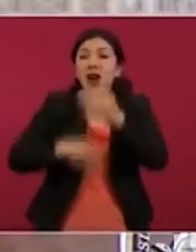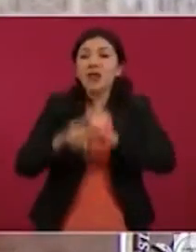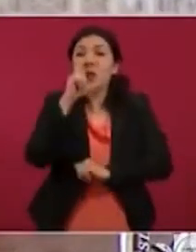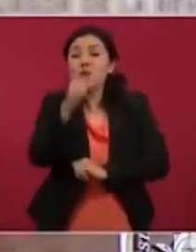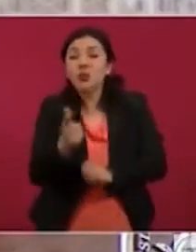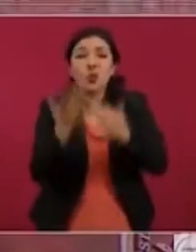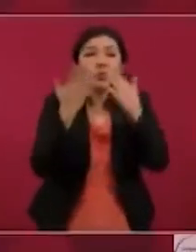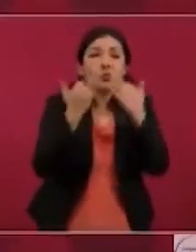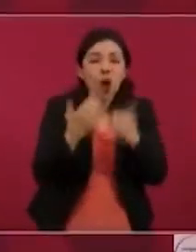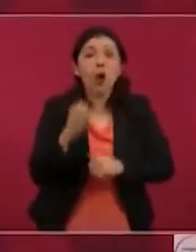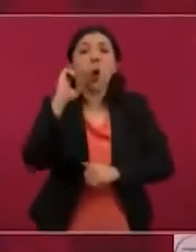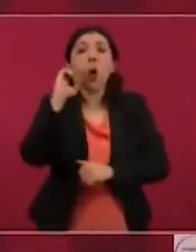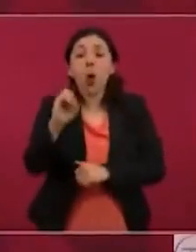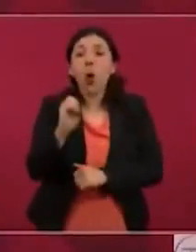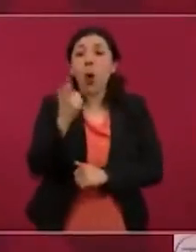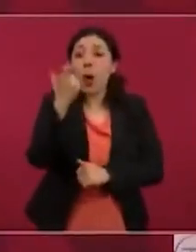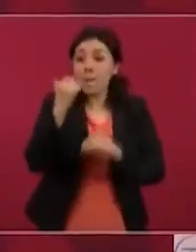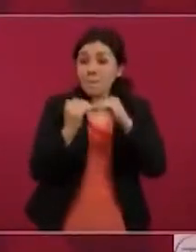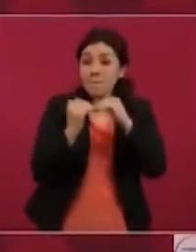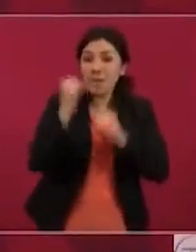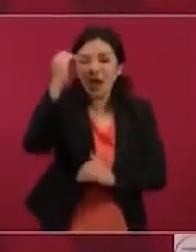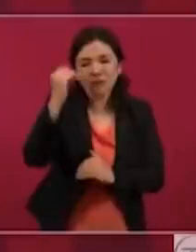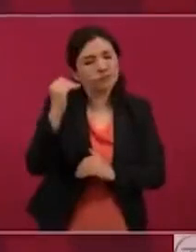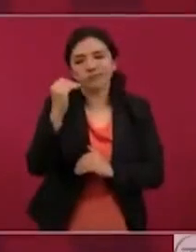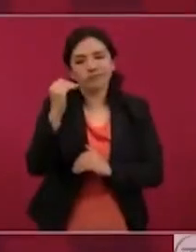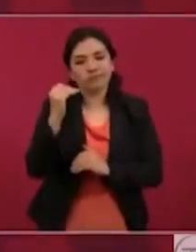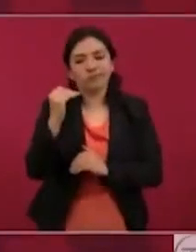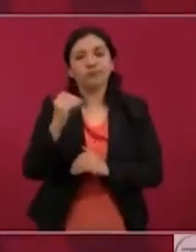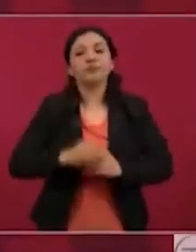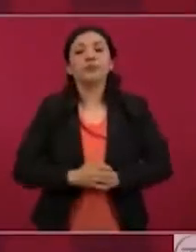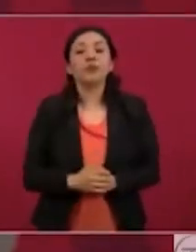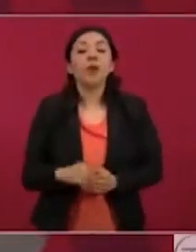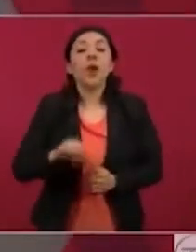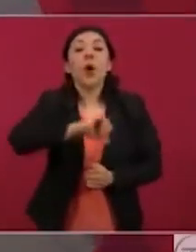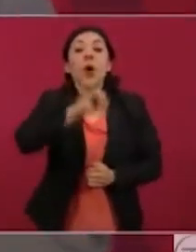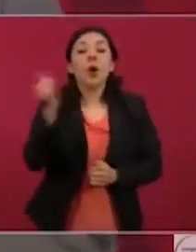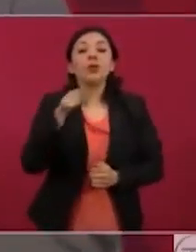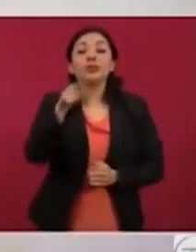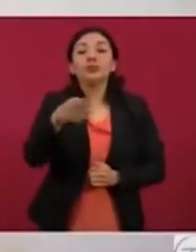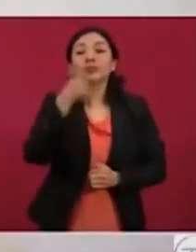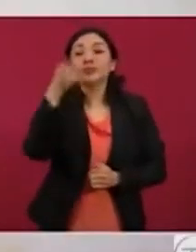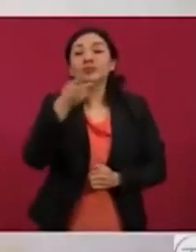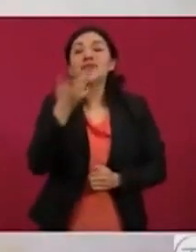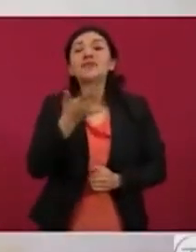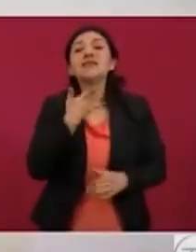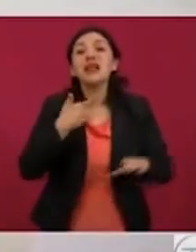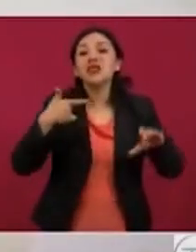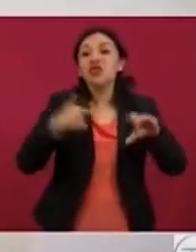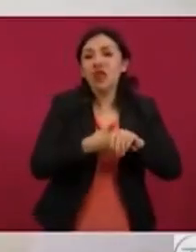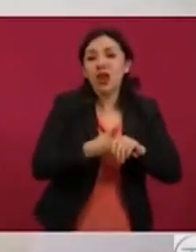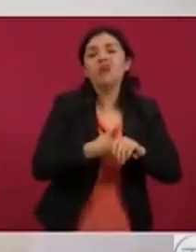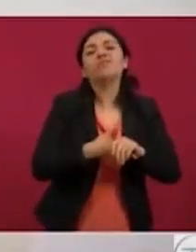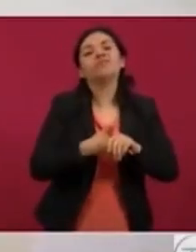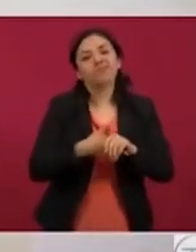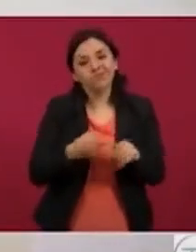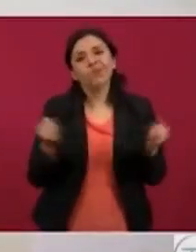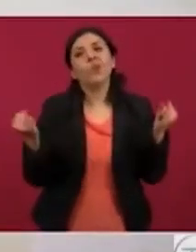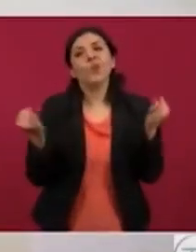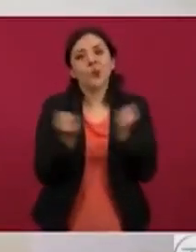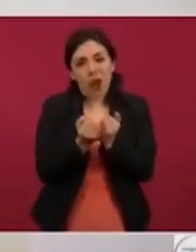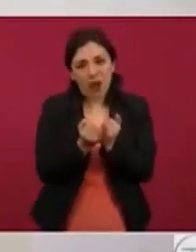y que no aumente el precio. En el caso de las gasolinas, igual,